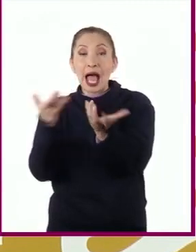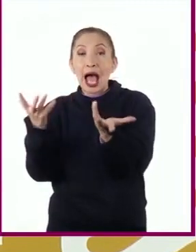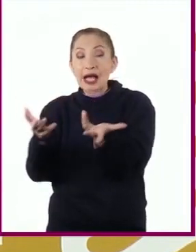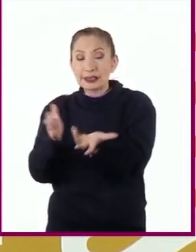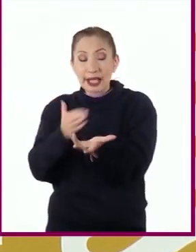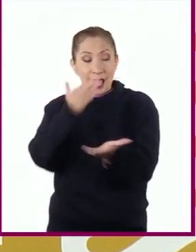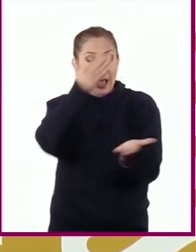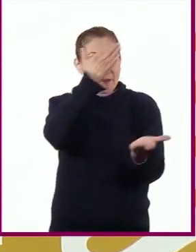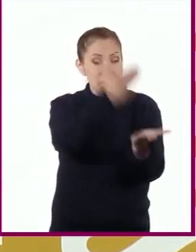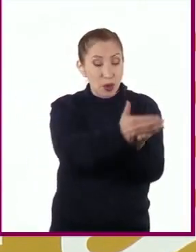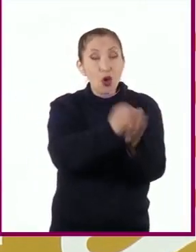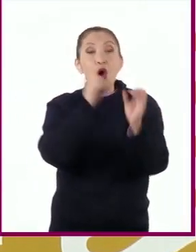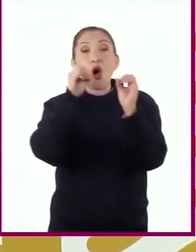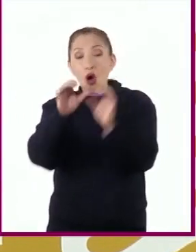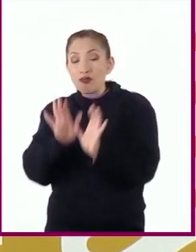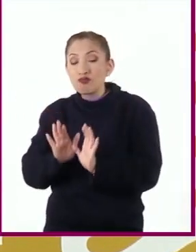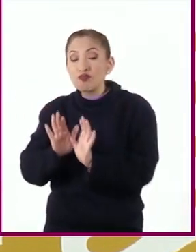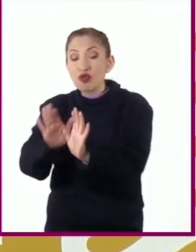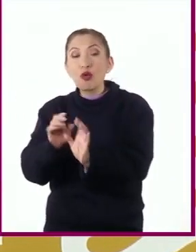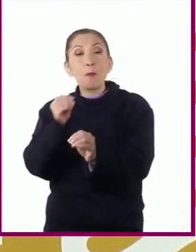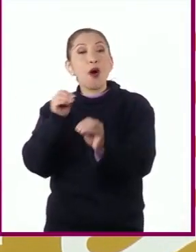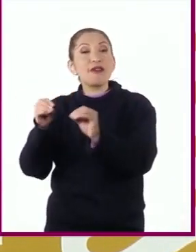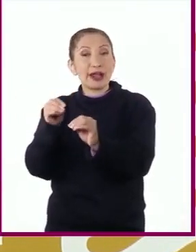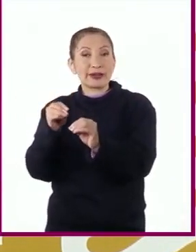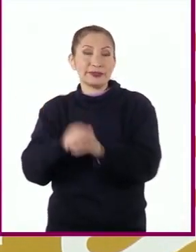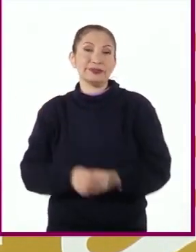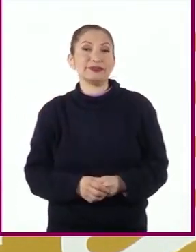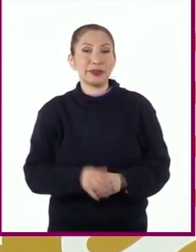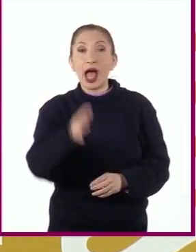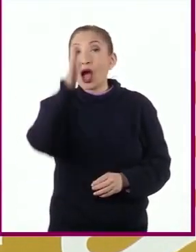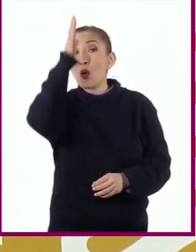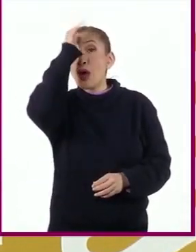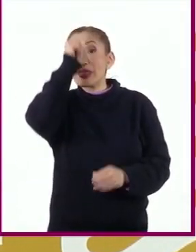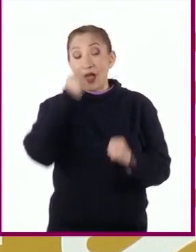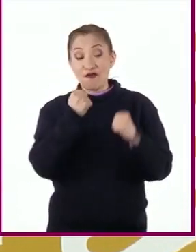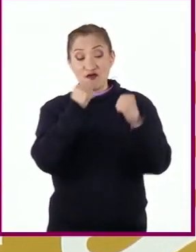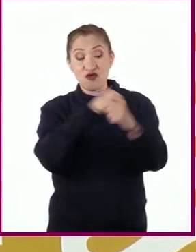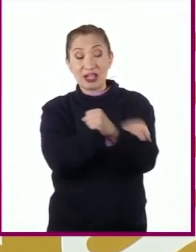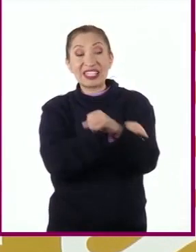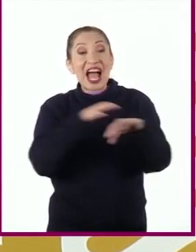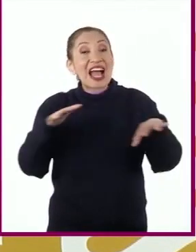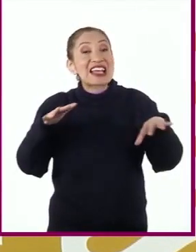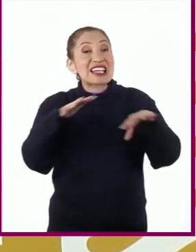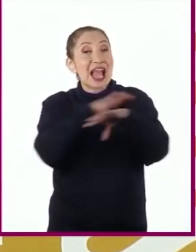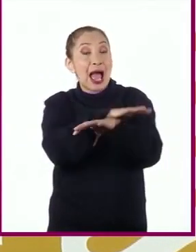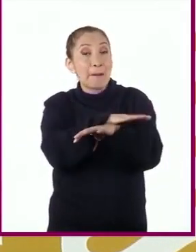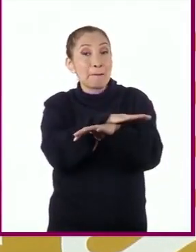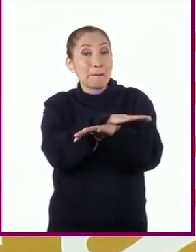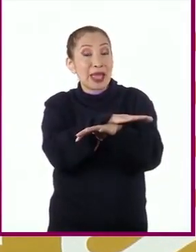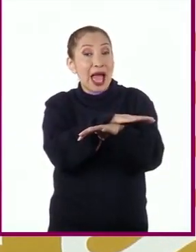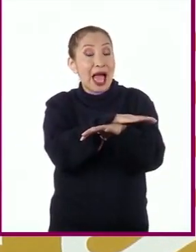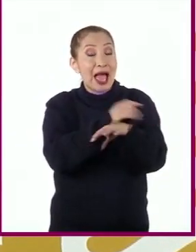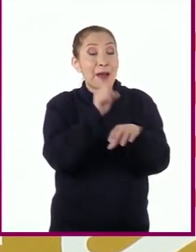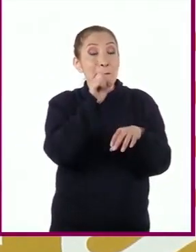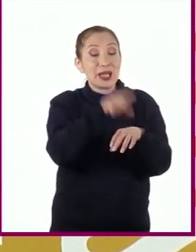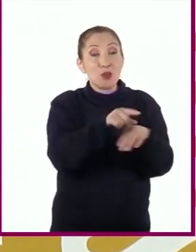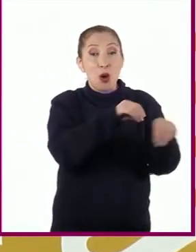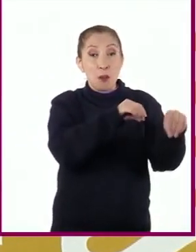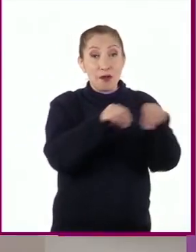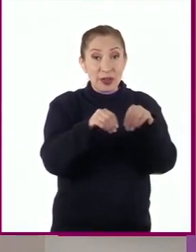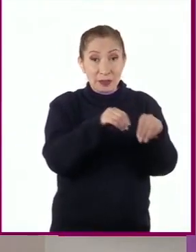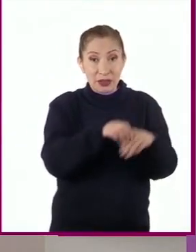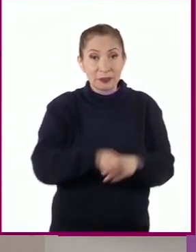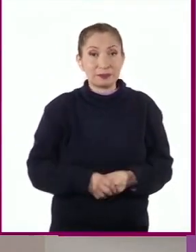lo detenga o lo mueva. Recuerden que las fuerzas modifican el estado de movimiento de los